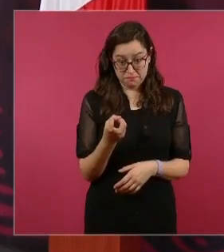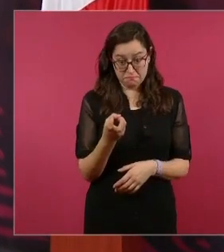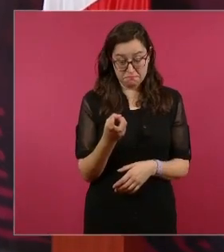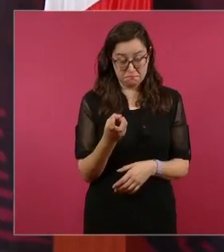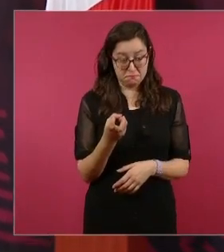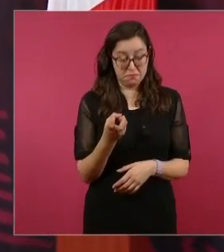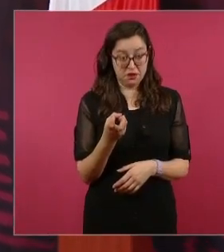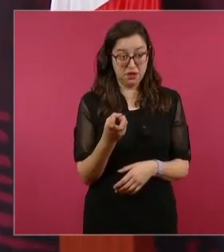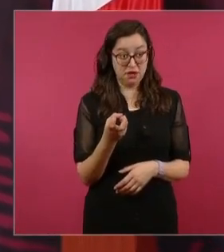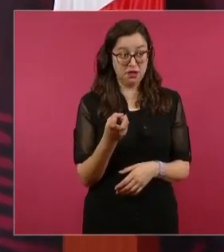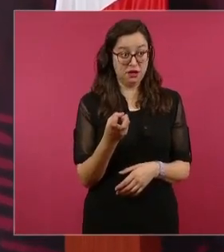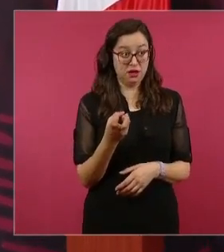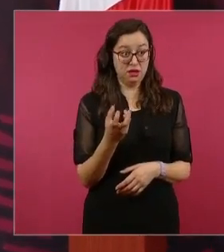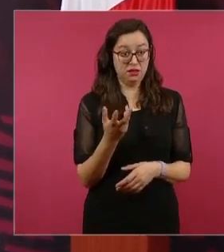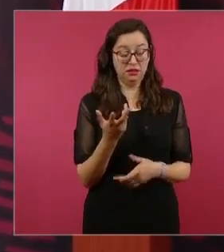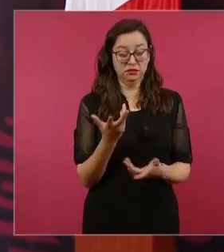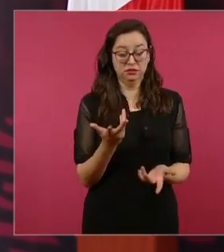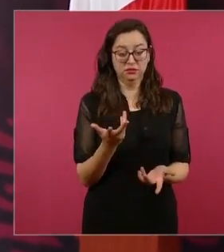resolución